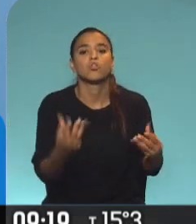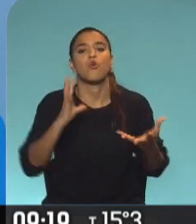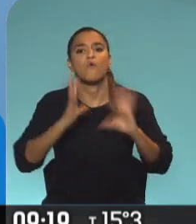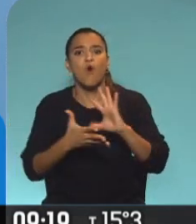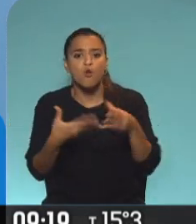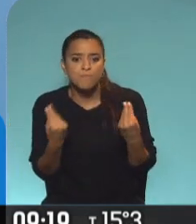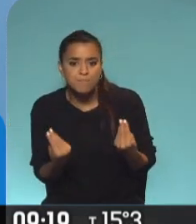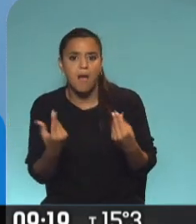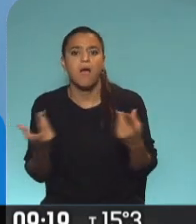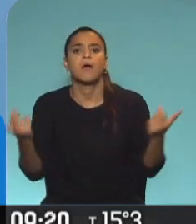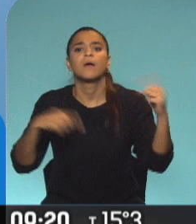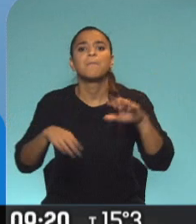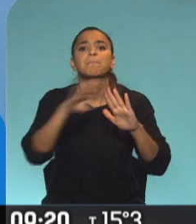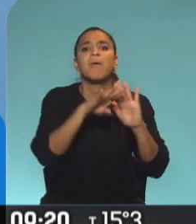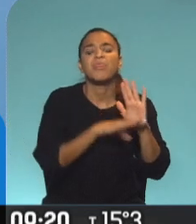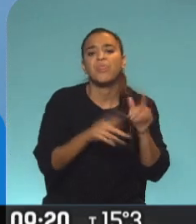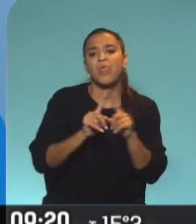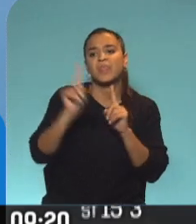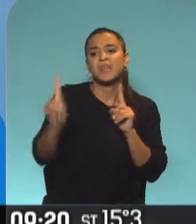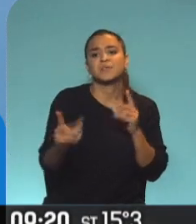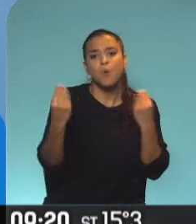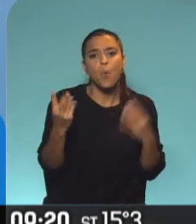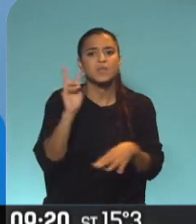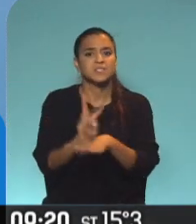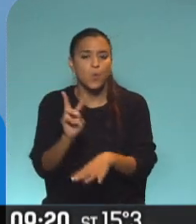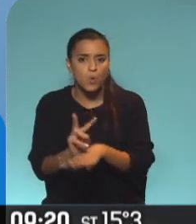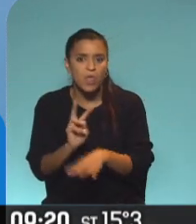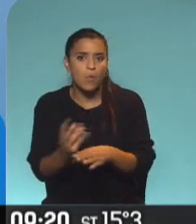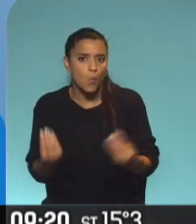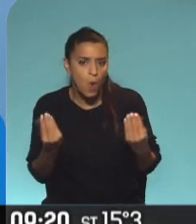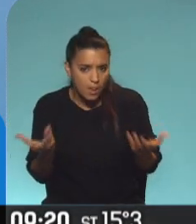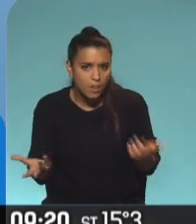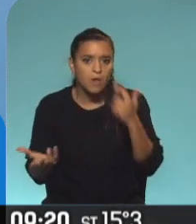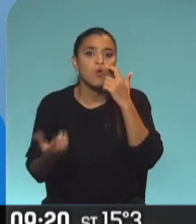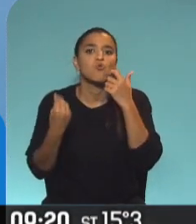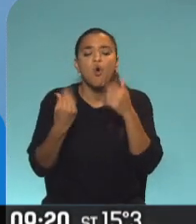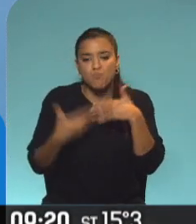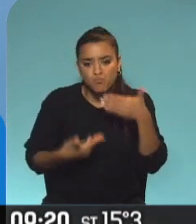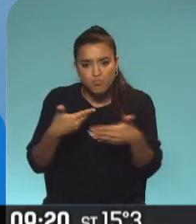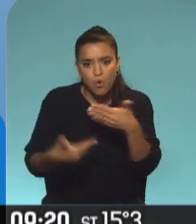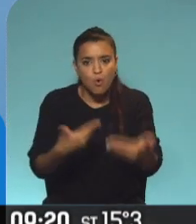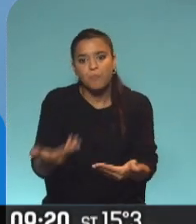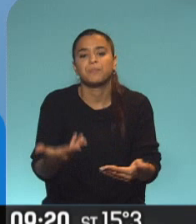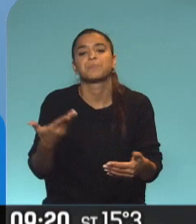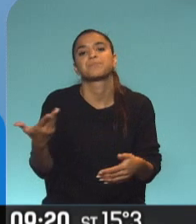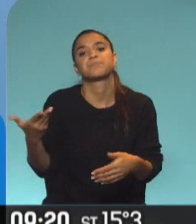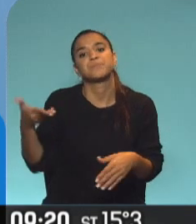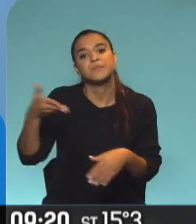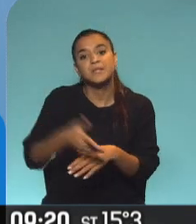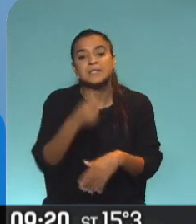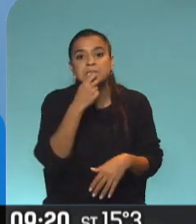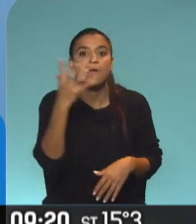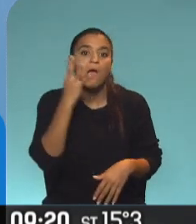va a ser ese regreso, qué medidas de distanciamiento, seguridad se debe tomar, cómo proceder ante la presencia de